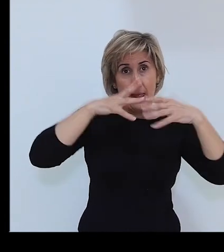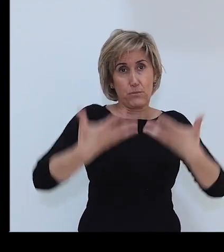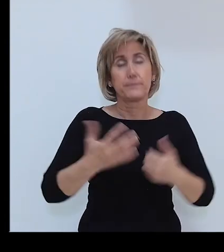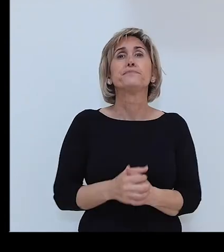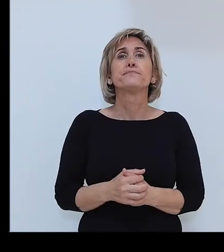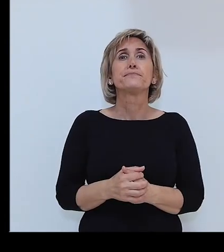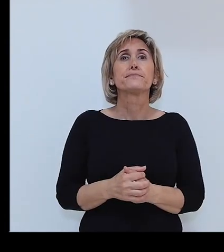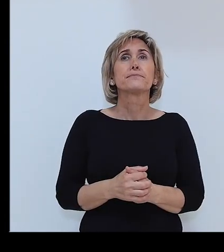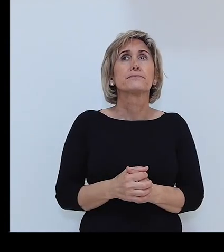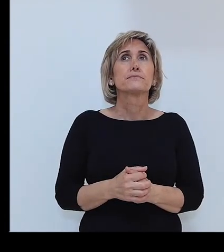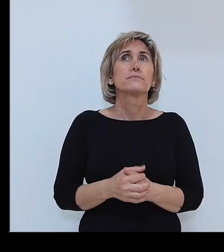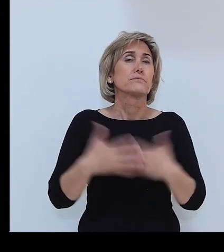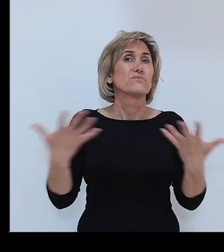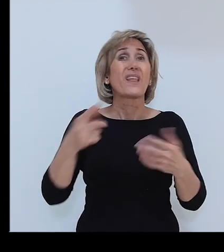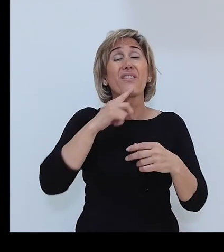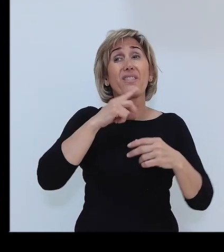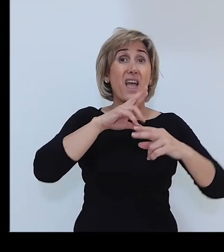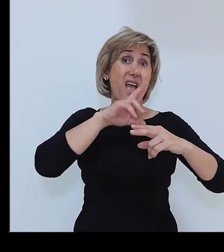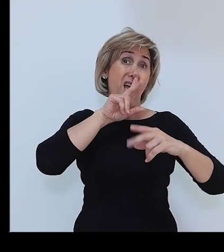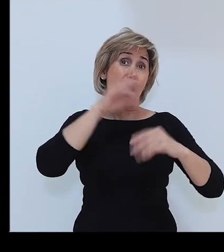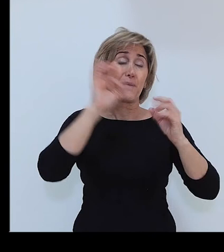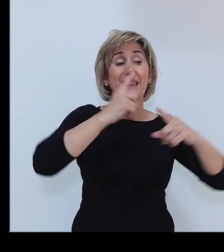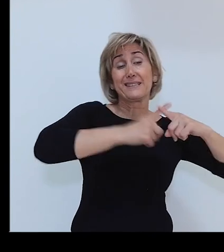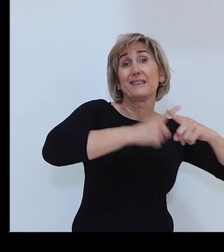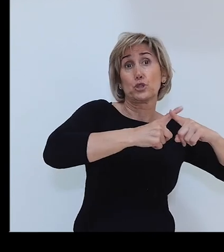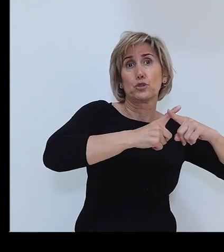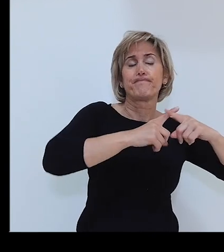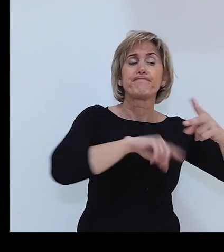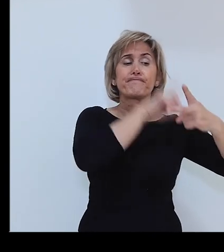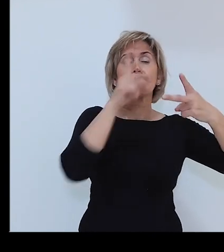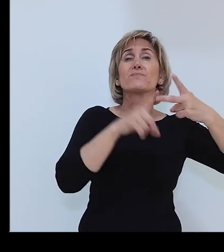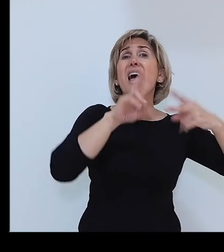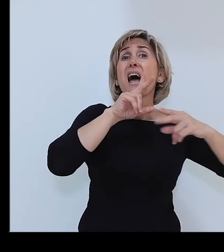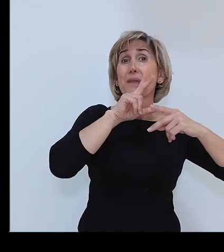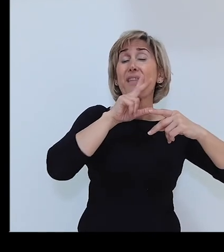categorías sociales que siguen siendo esenciales a la hora de analizarlo en la actualidad.